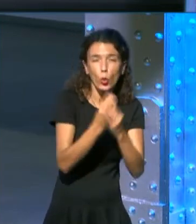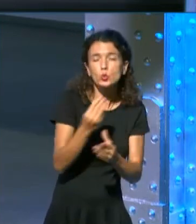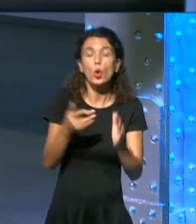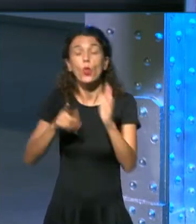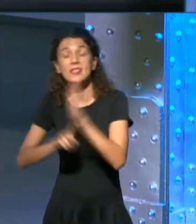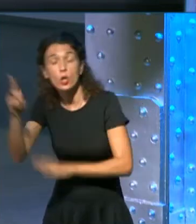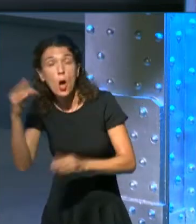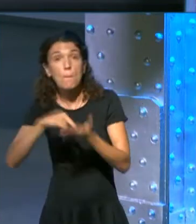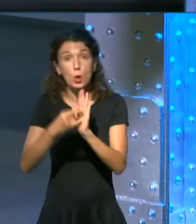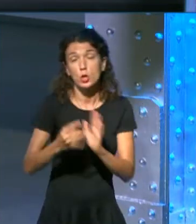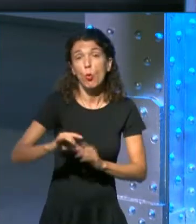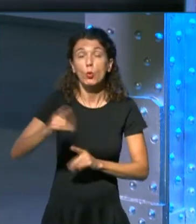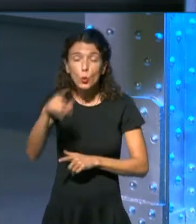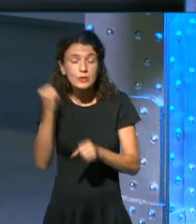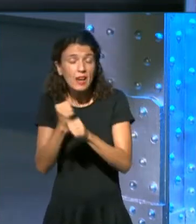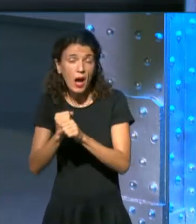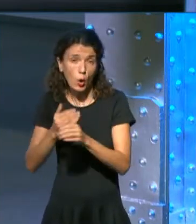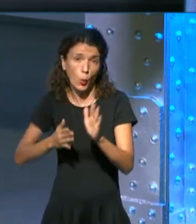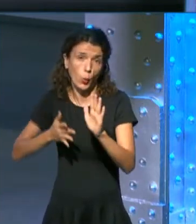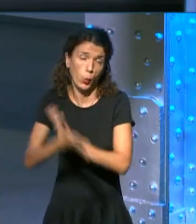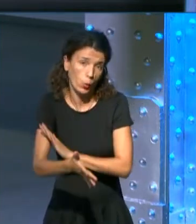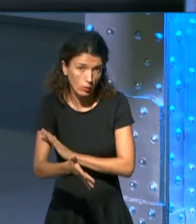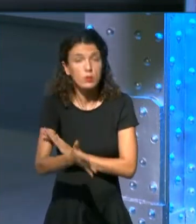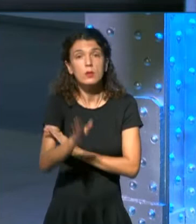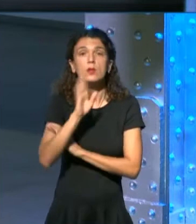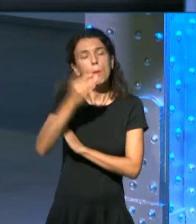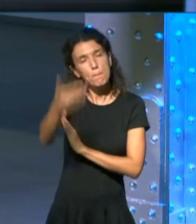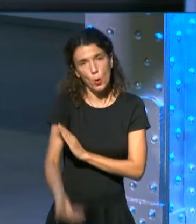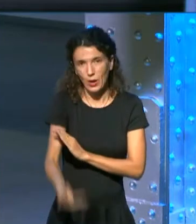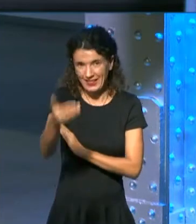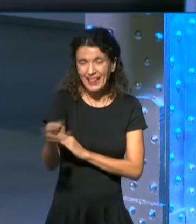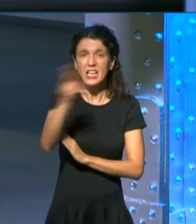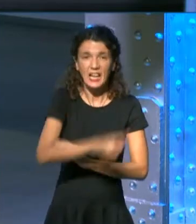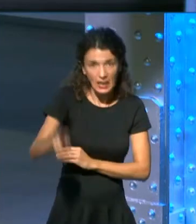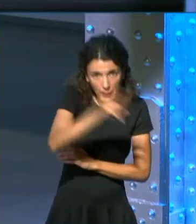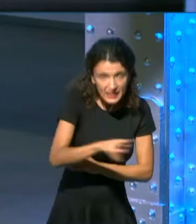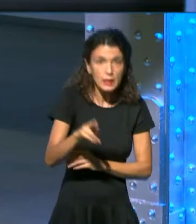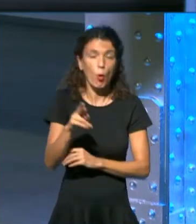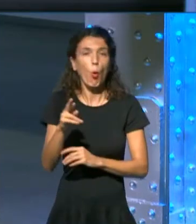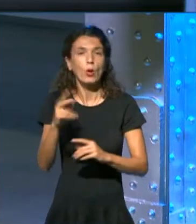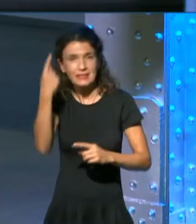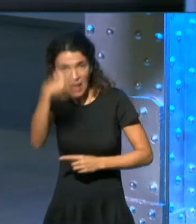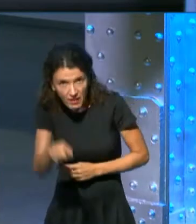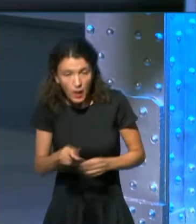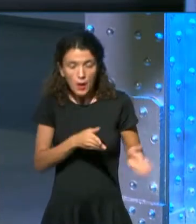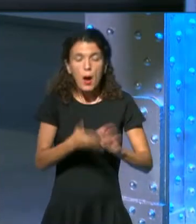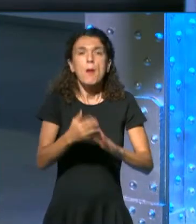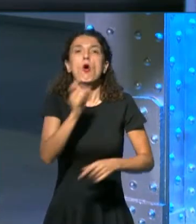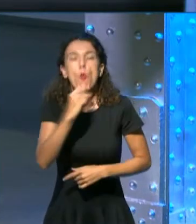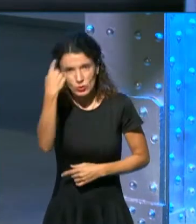manera ocasional, sino que ese va a ser tu trabajo, todo esto que estoy contando es muy importante. El ser repetible, el ser predecible. ¿De acuerdo?